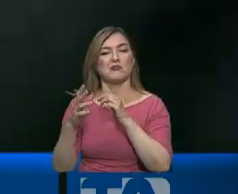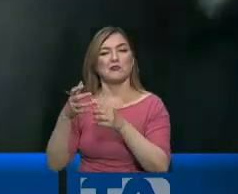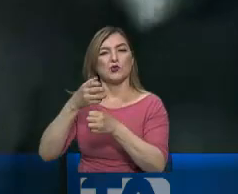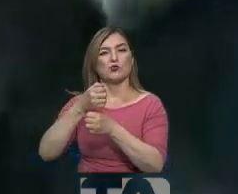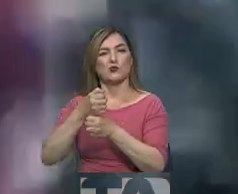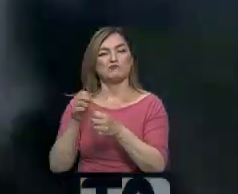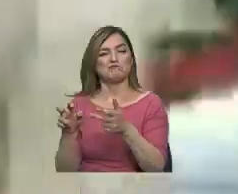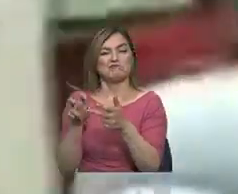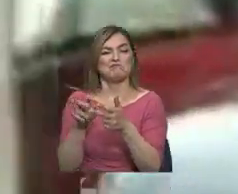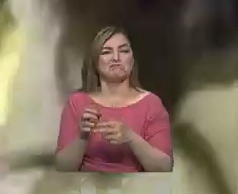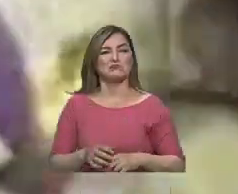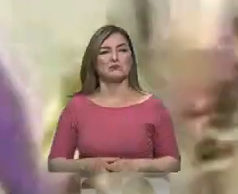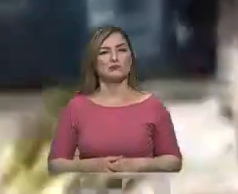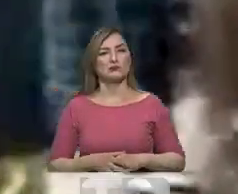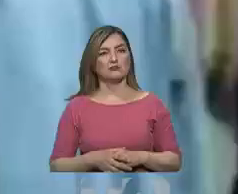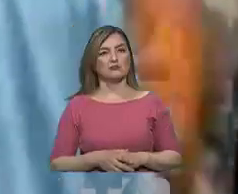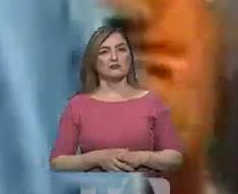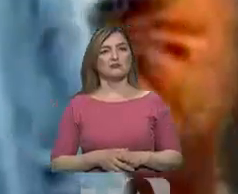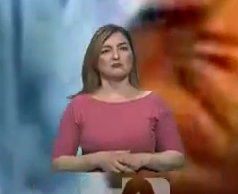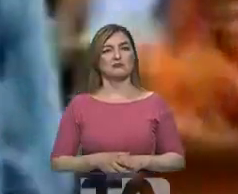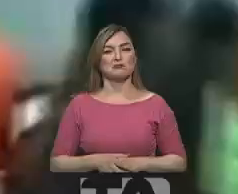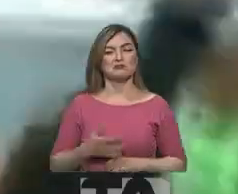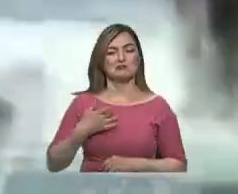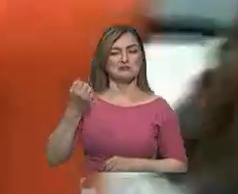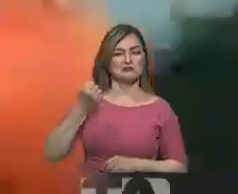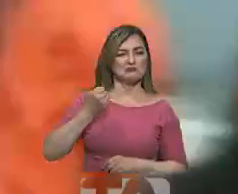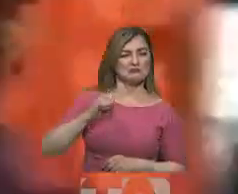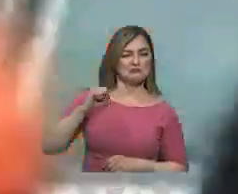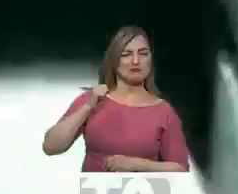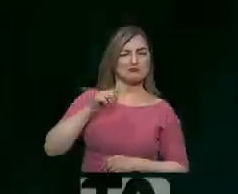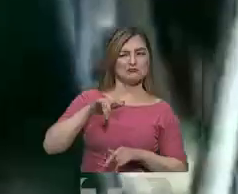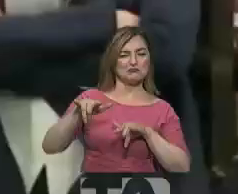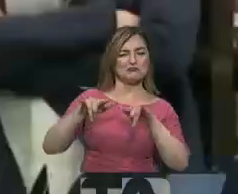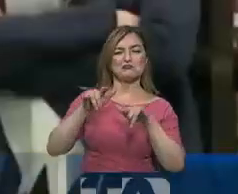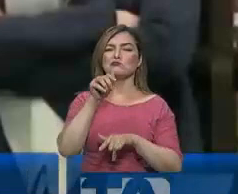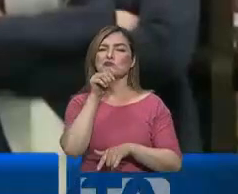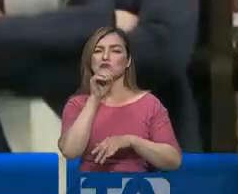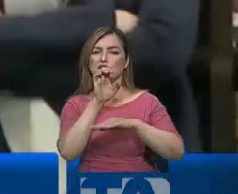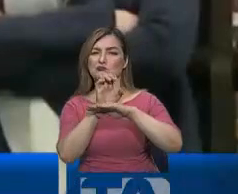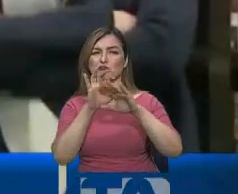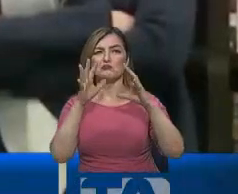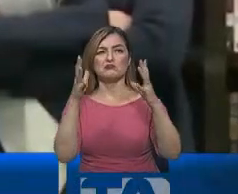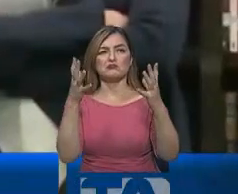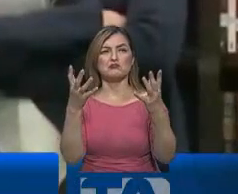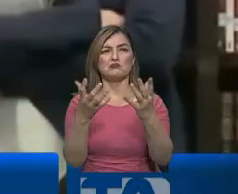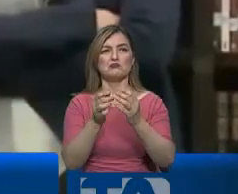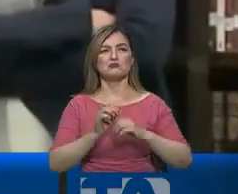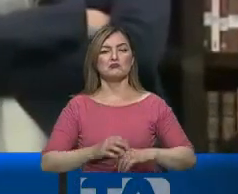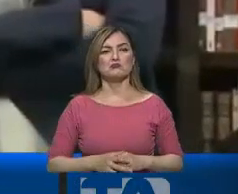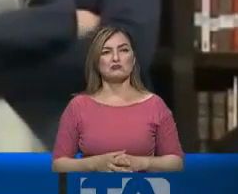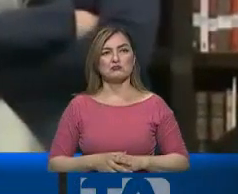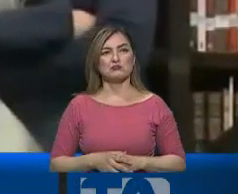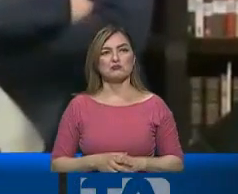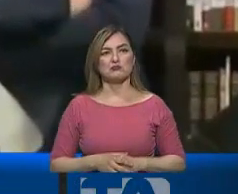irónicamente también ha reconocido decenas de viajes en vuelos comerciales y privados por ecuador y el mundo su modestia